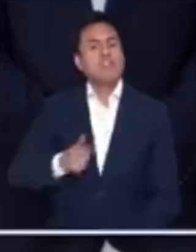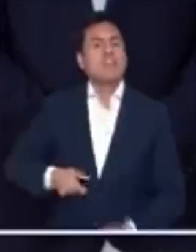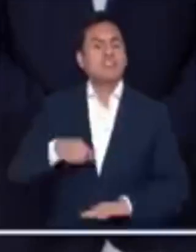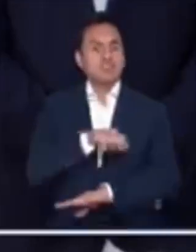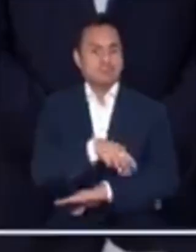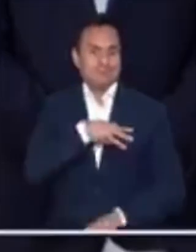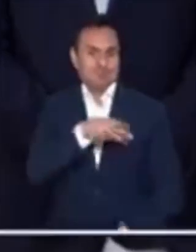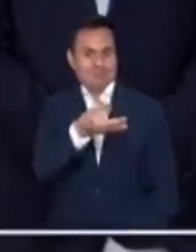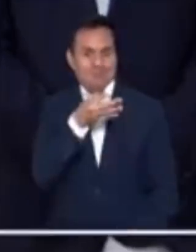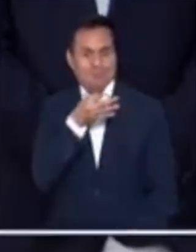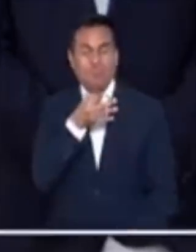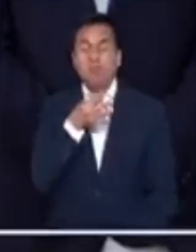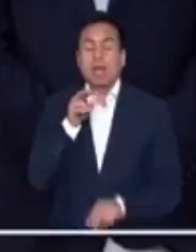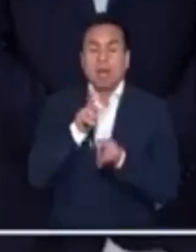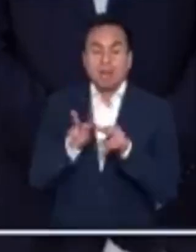que va a ser ejecutado